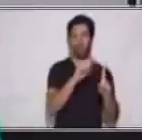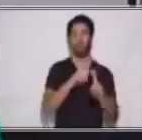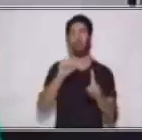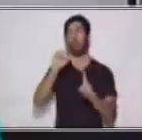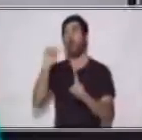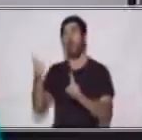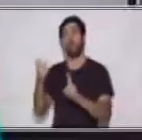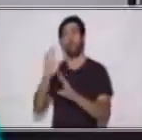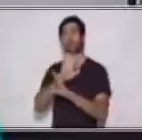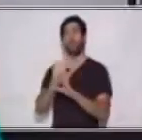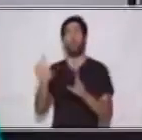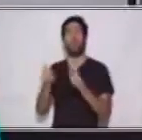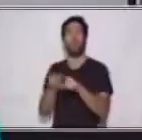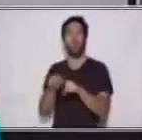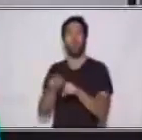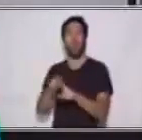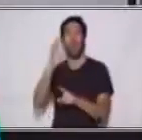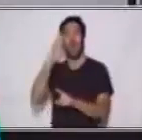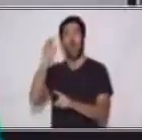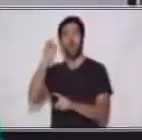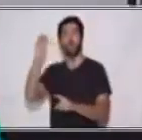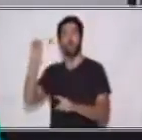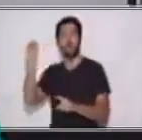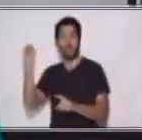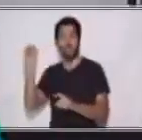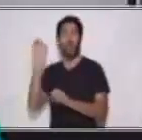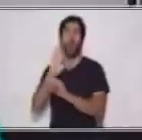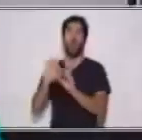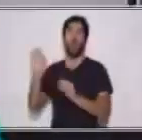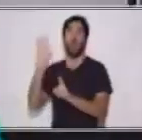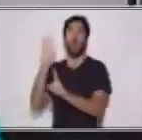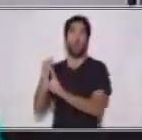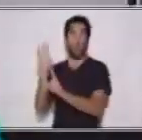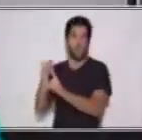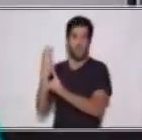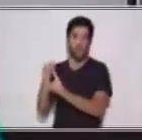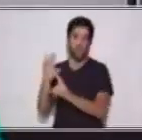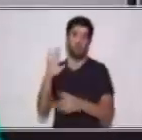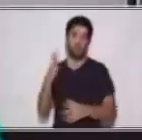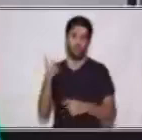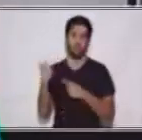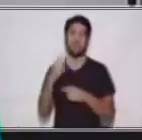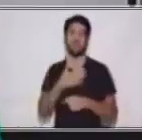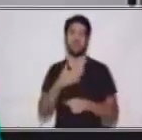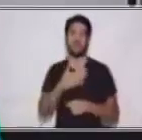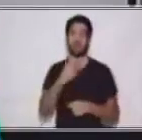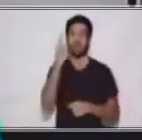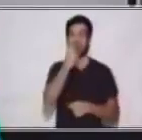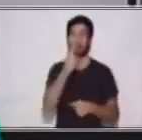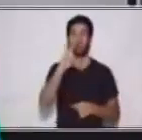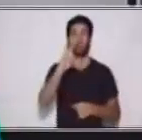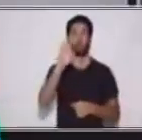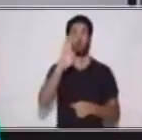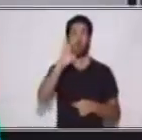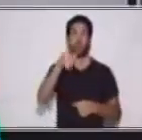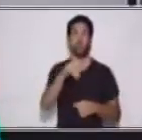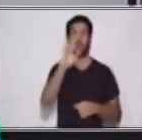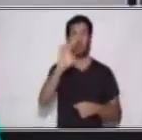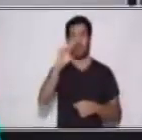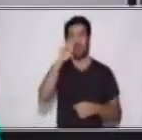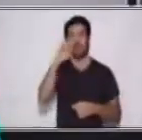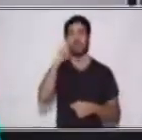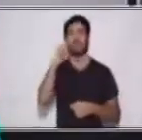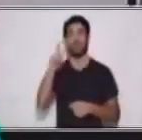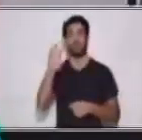subjetivo. Para cuando nosotros ya leamos un texto informativo, sepamos